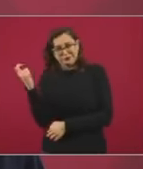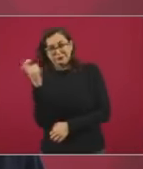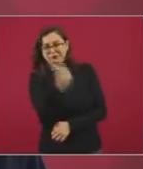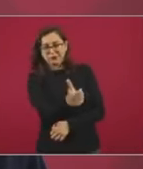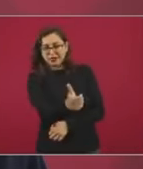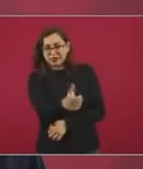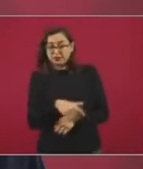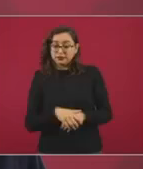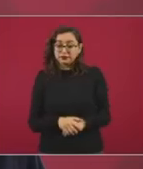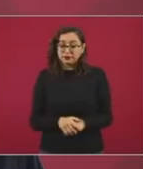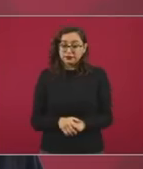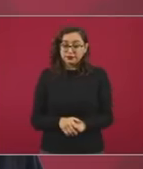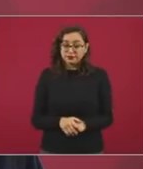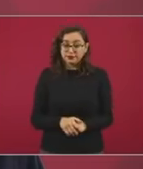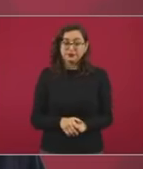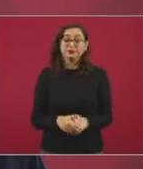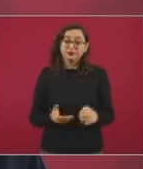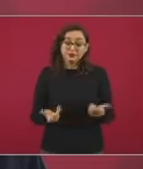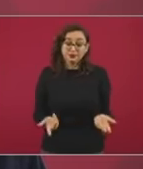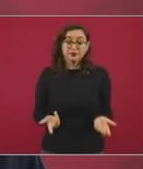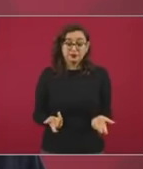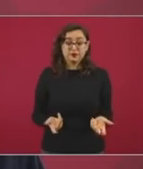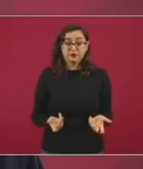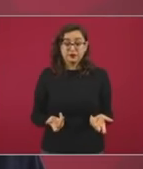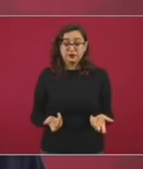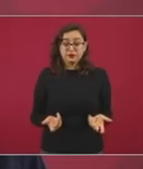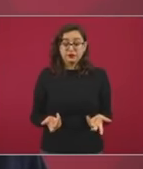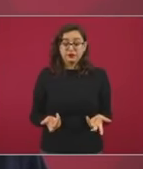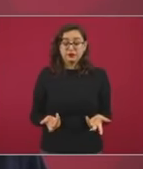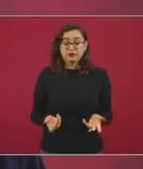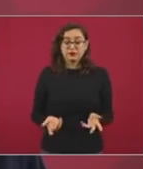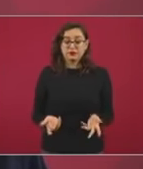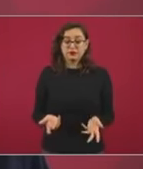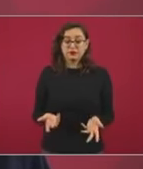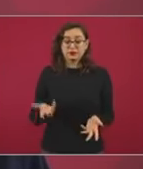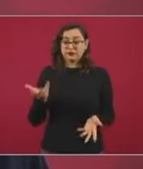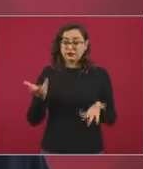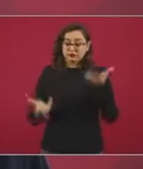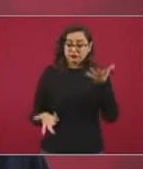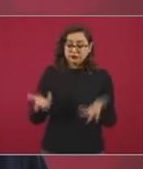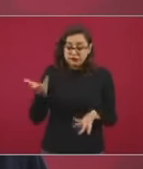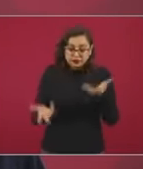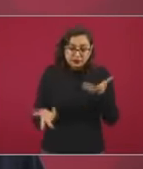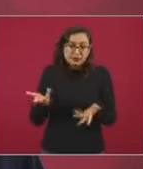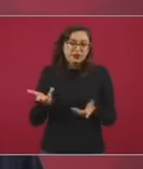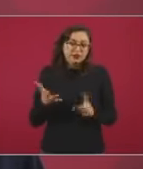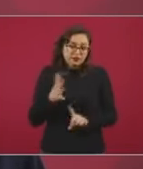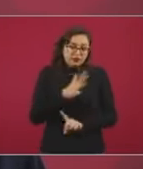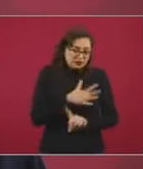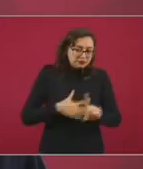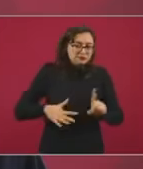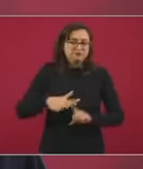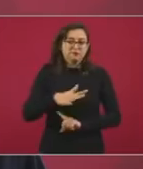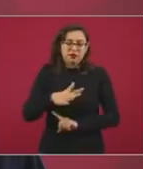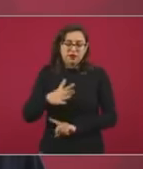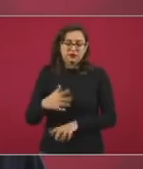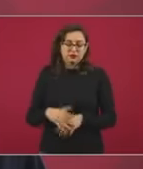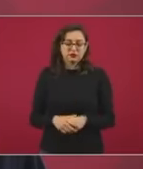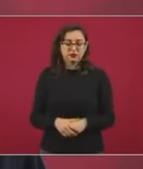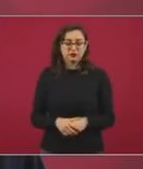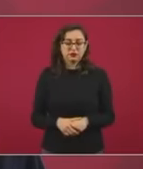Entonces depende, ¿sí?, de las circunstancias en que se presentan los